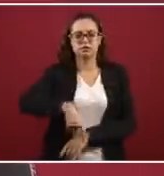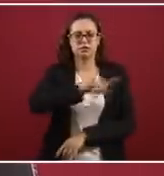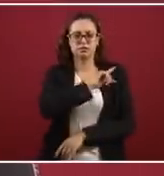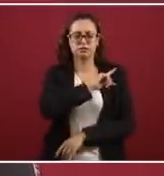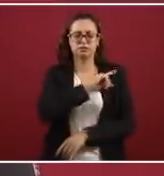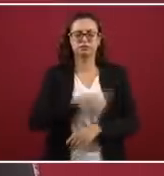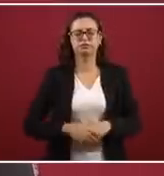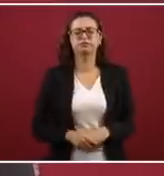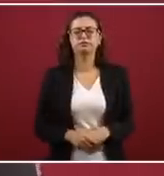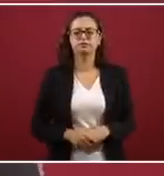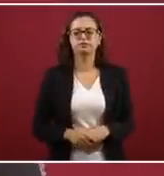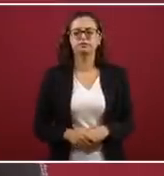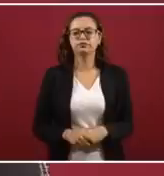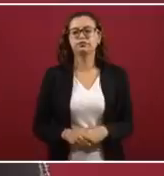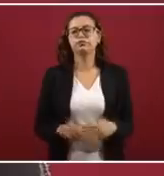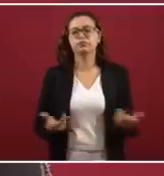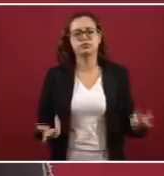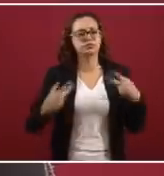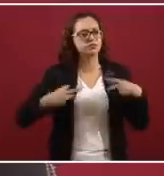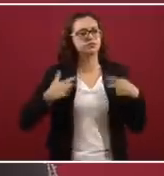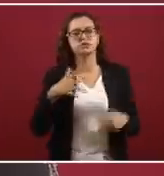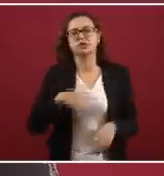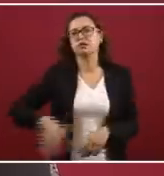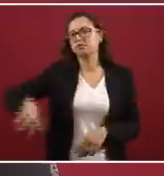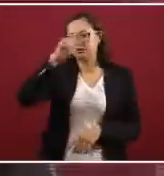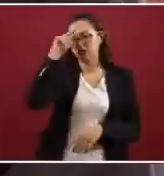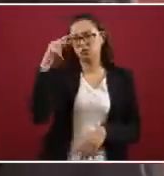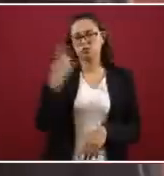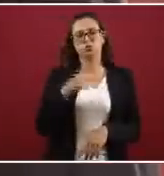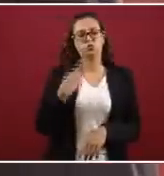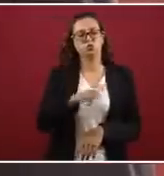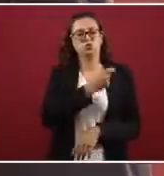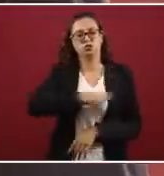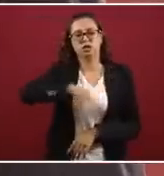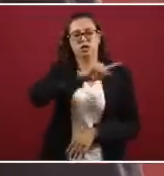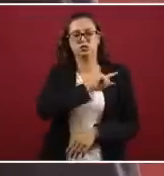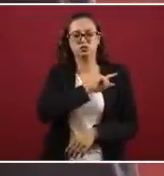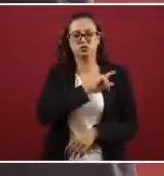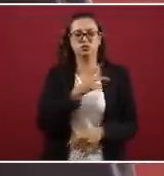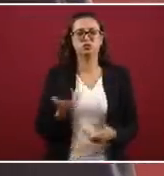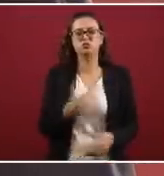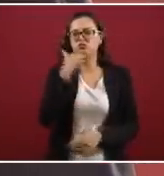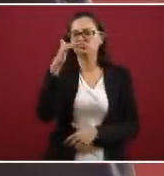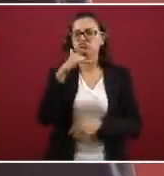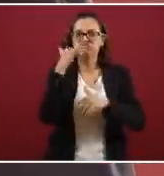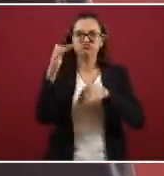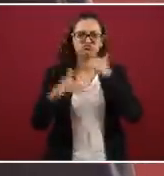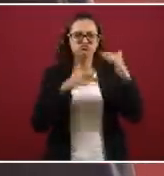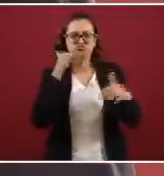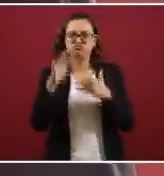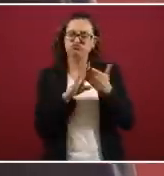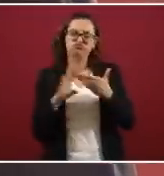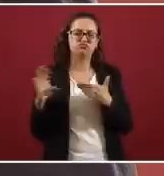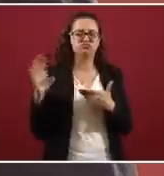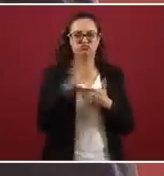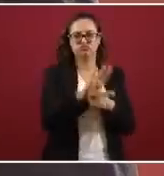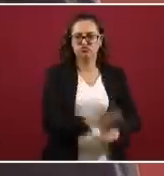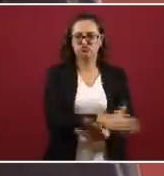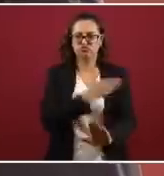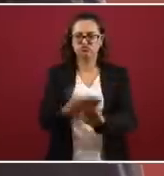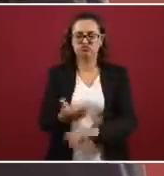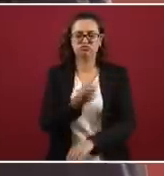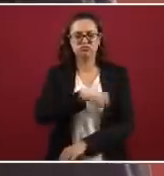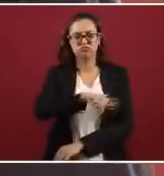personas, la salud de los mexicanos, nada de contaminación que afecte la